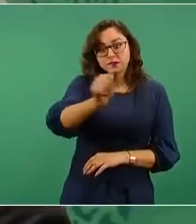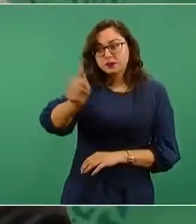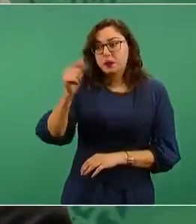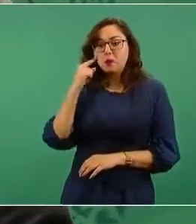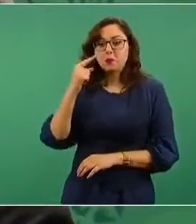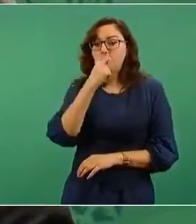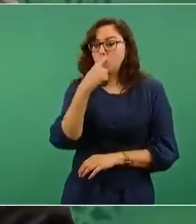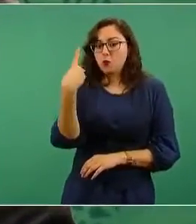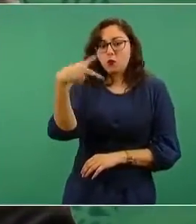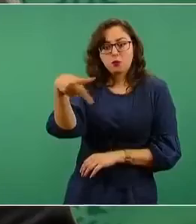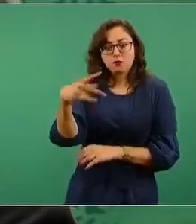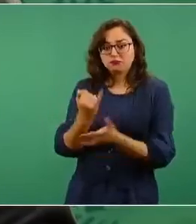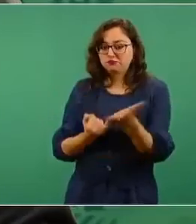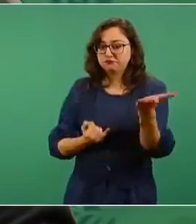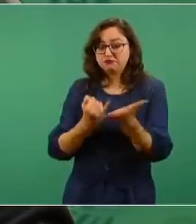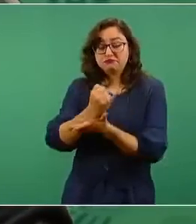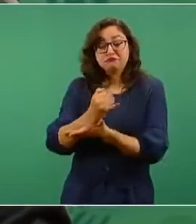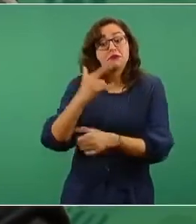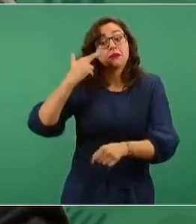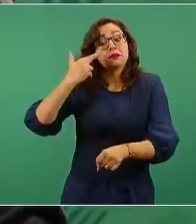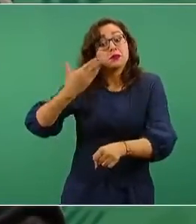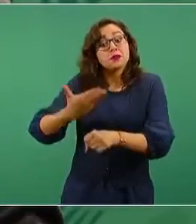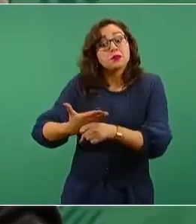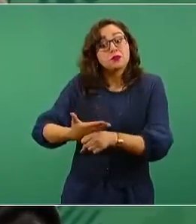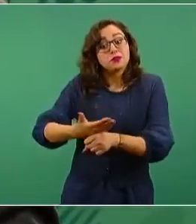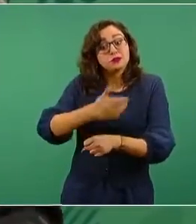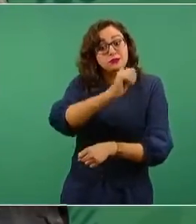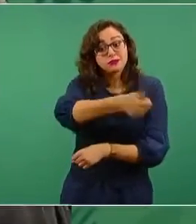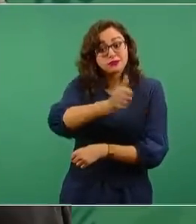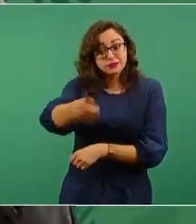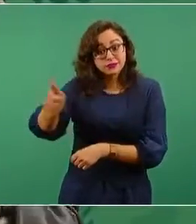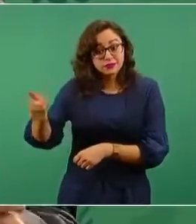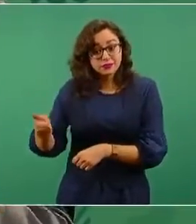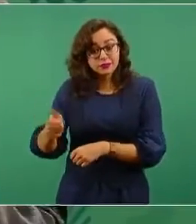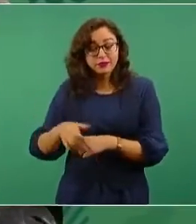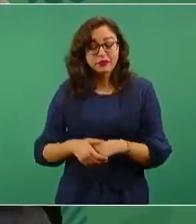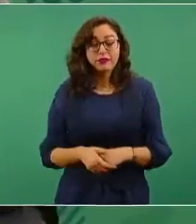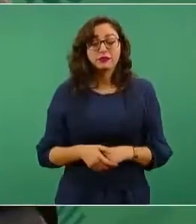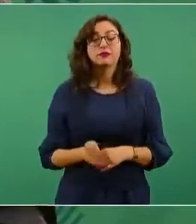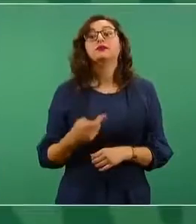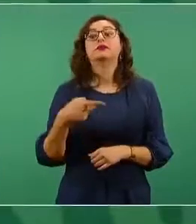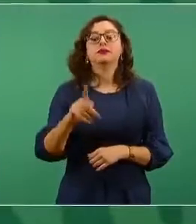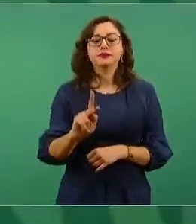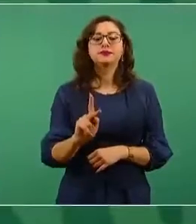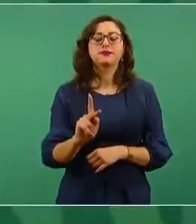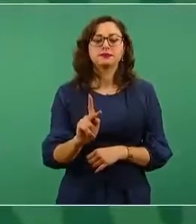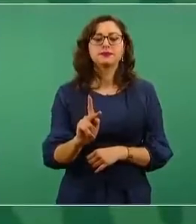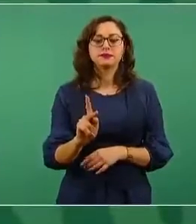Debe ser responsable de sus actos, pero sí es importante